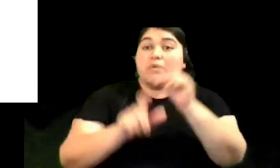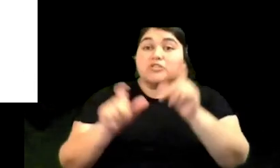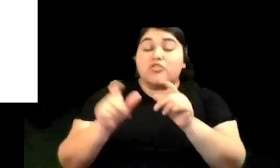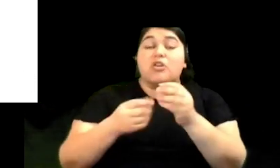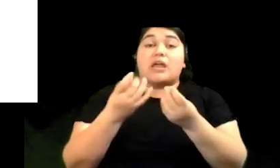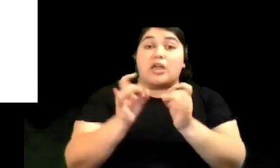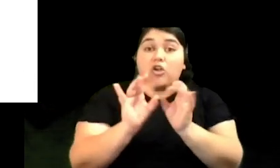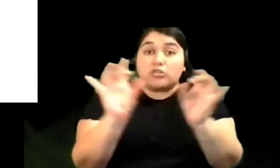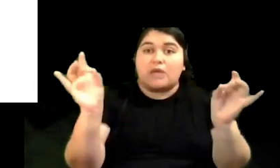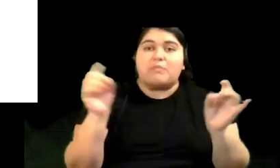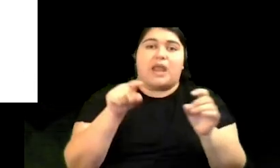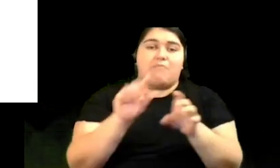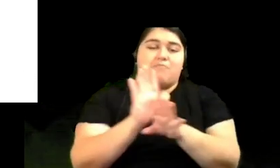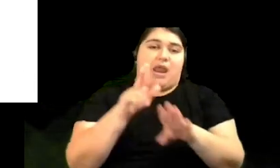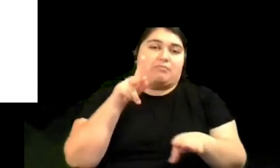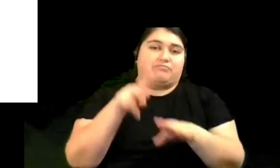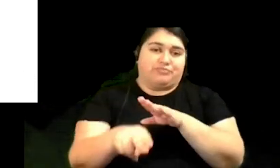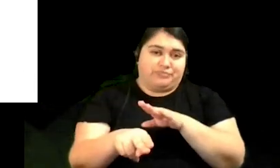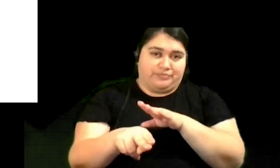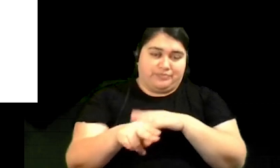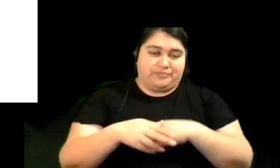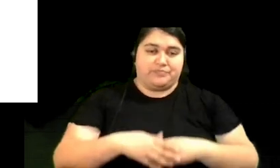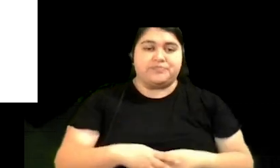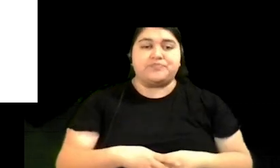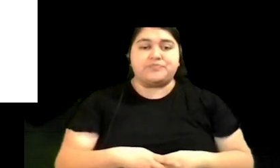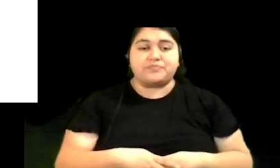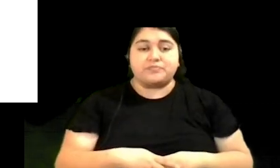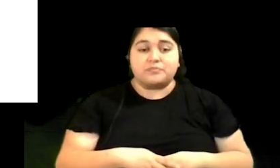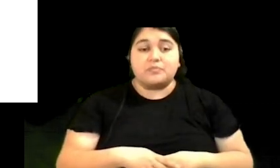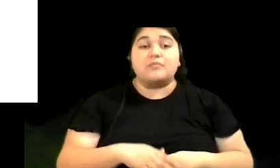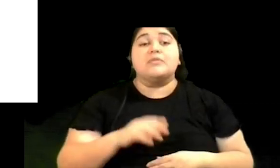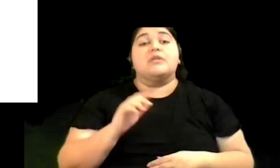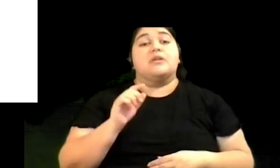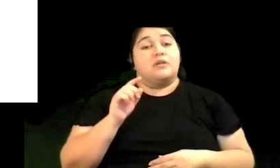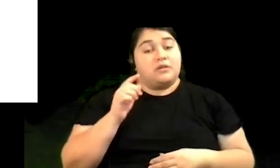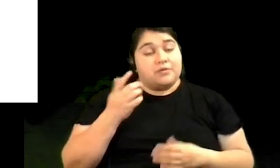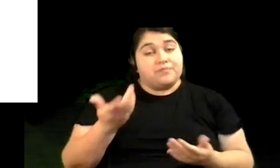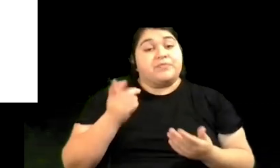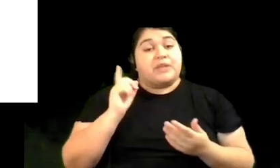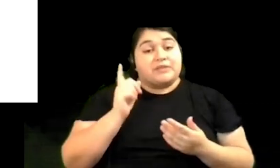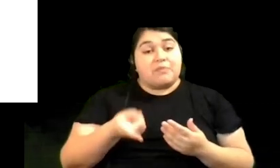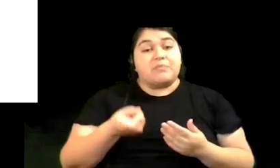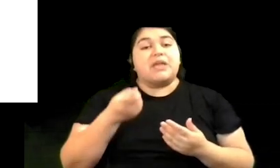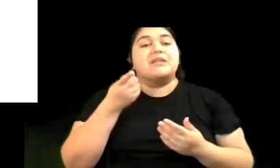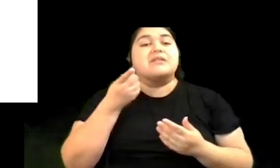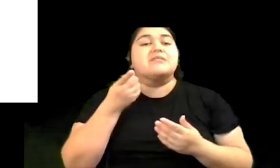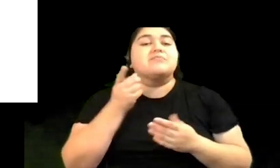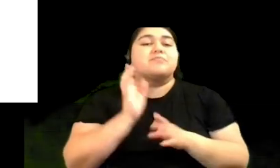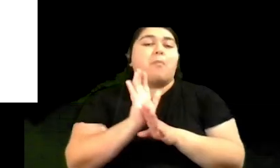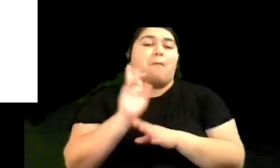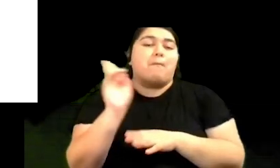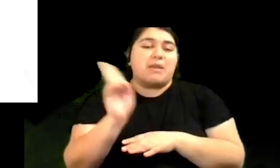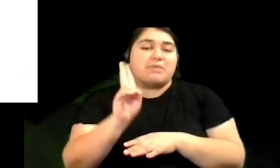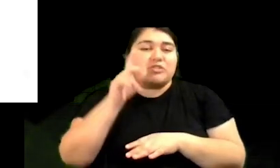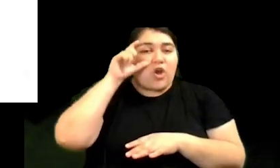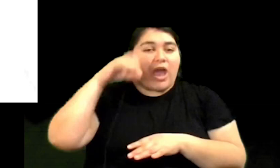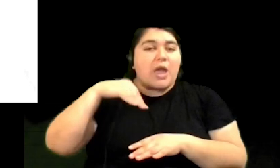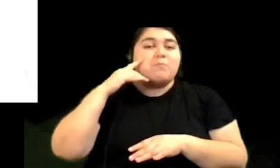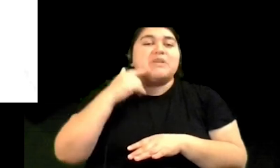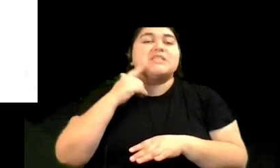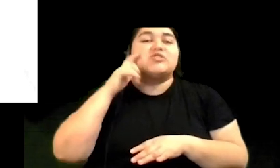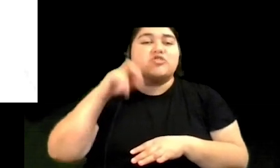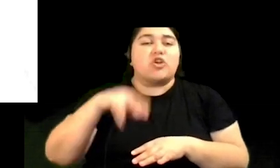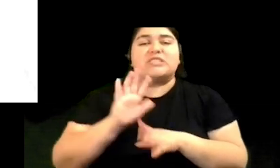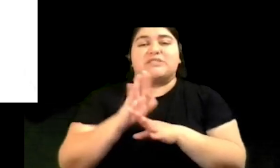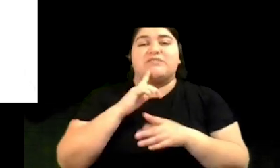que deje de contaminar. Los permisos de emisión son instrumentos de mercado. Van a tener un mercado abierto en el